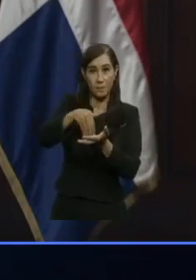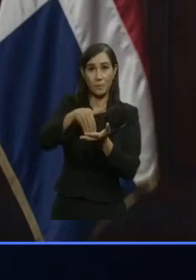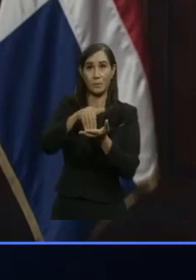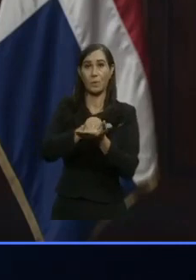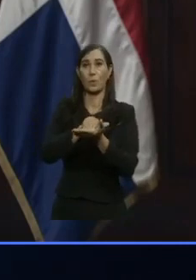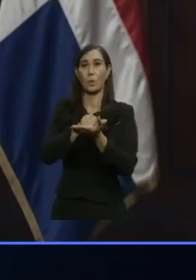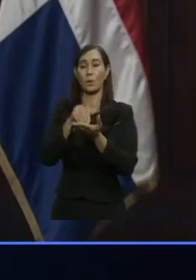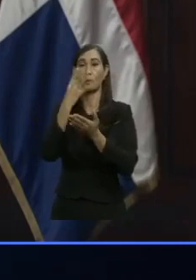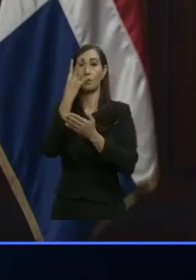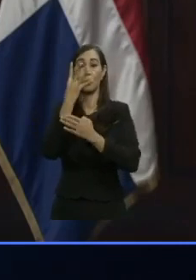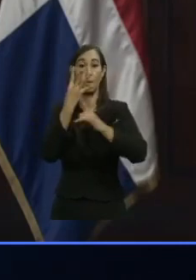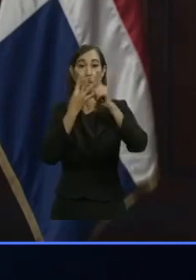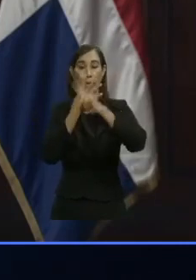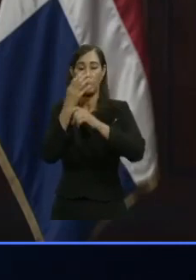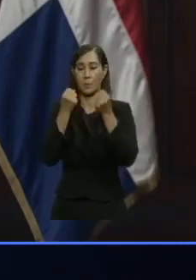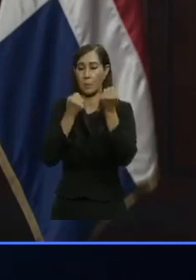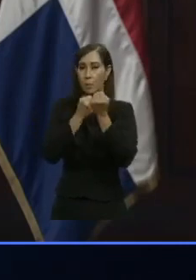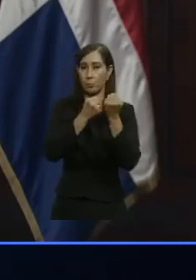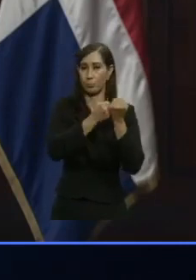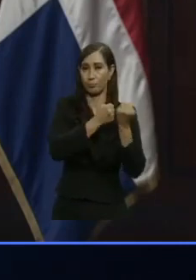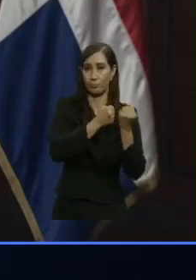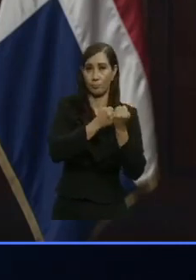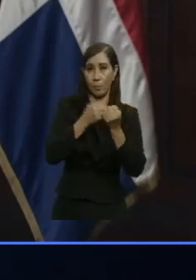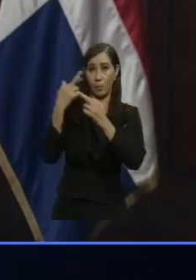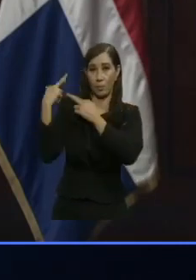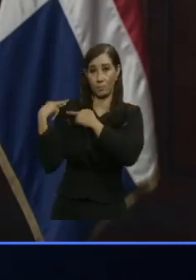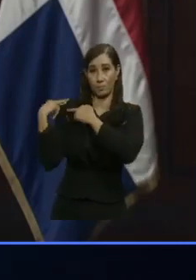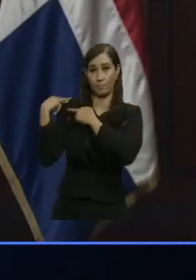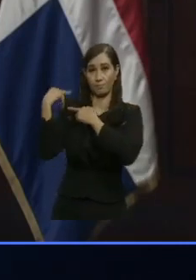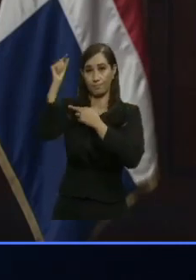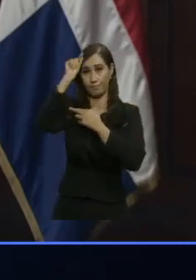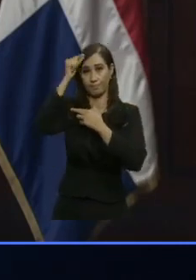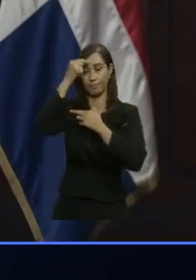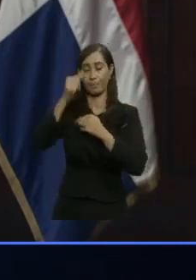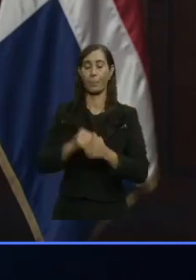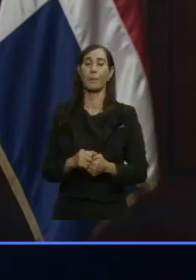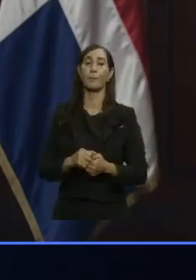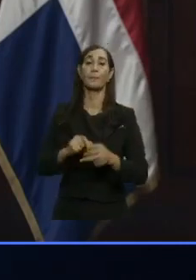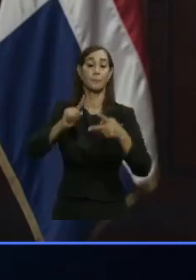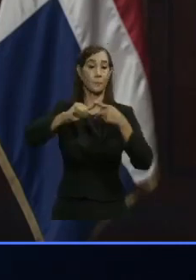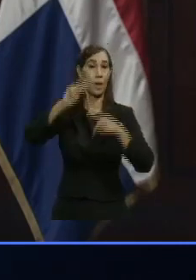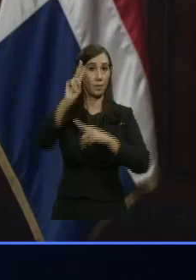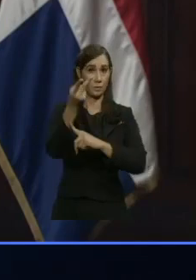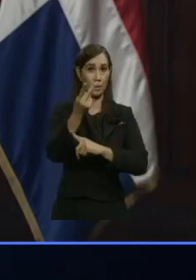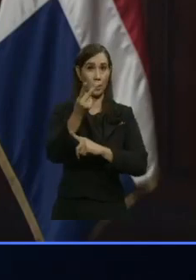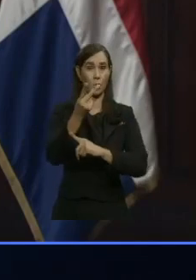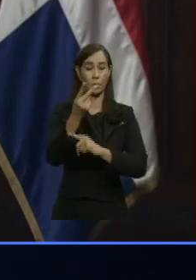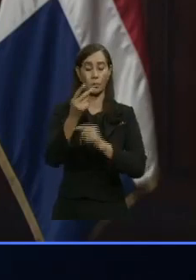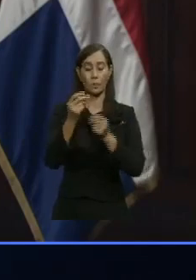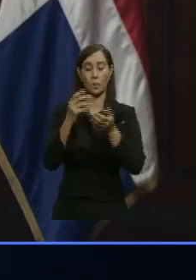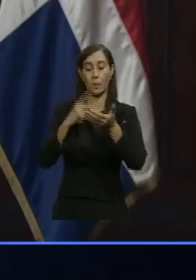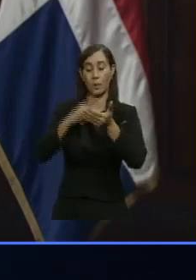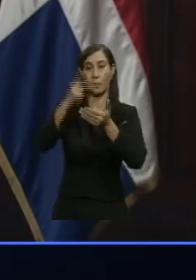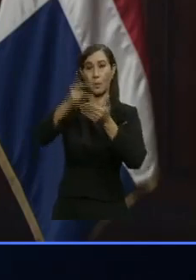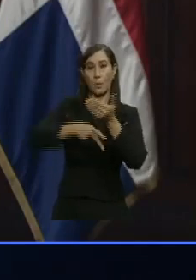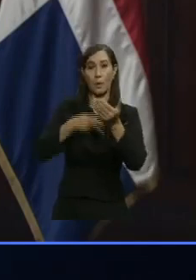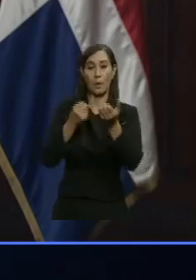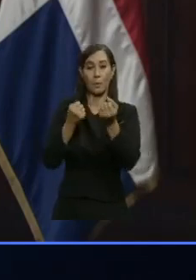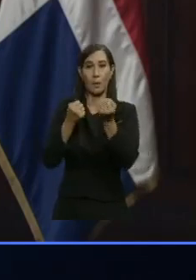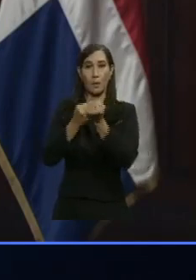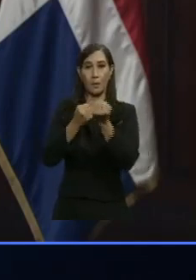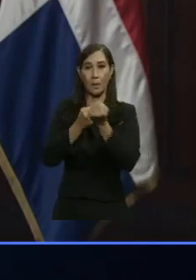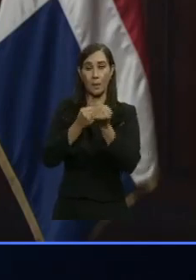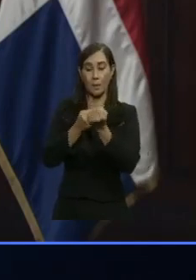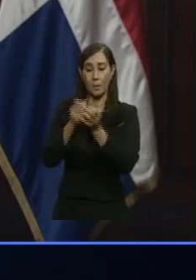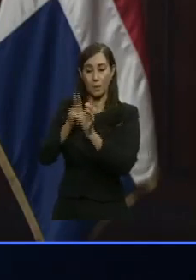cero aranceles a esos productos podría tener una repercusión no de cuatro meses sino de